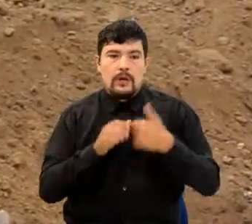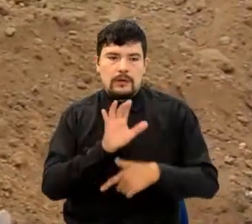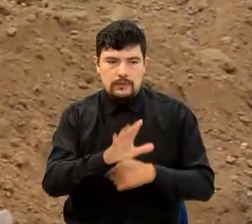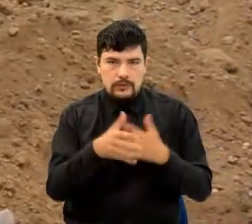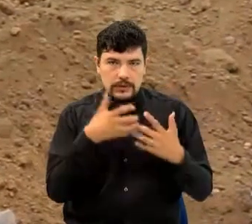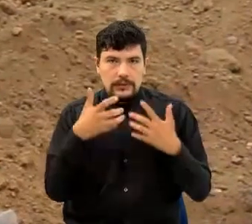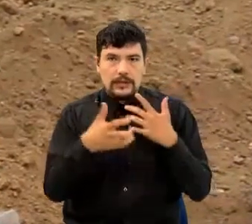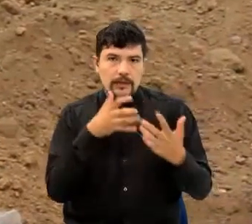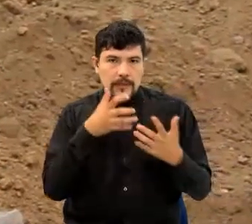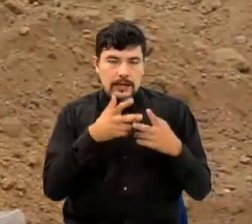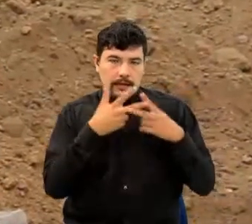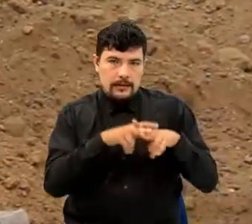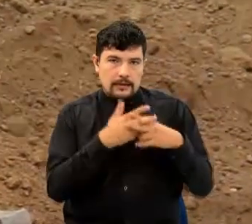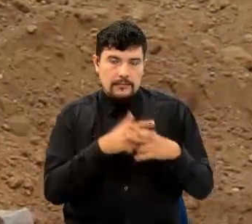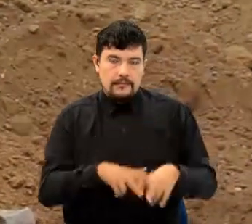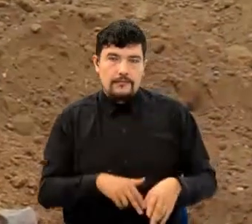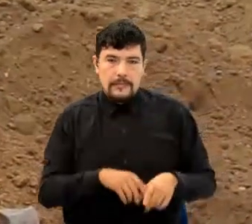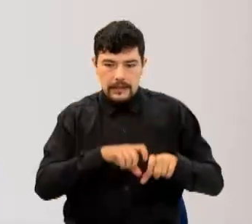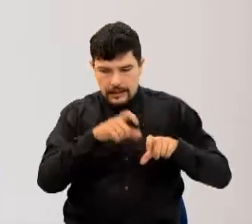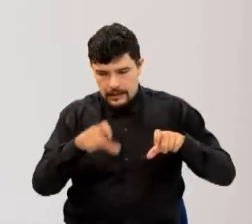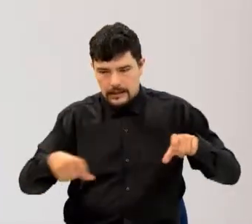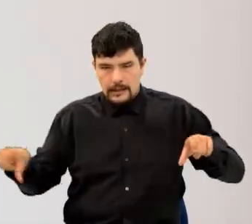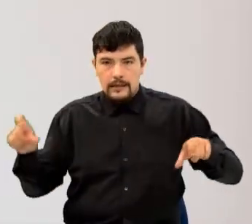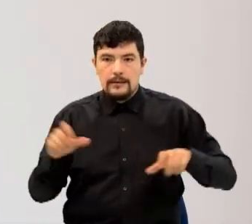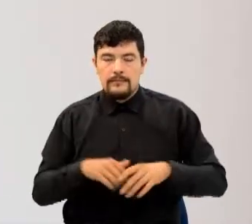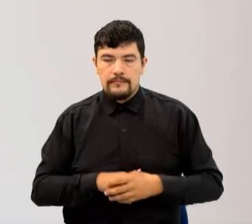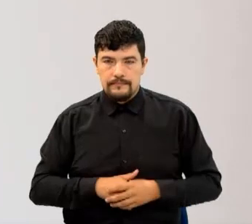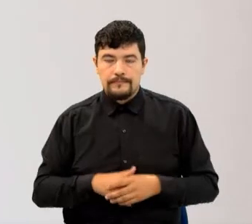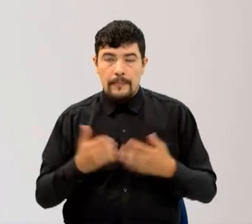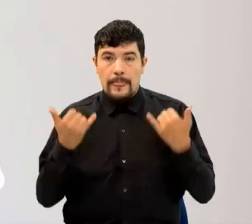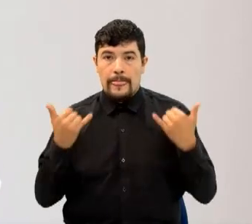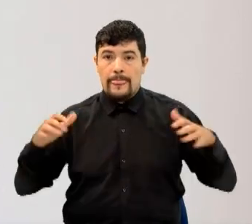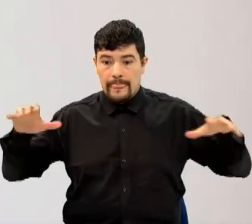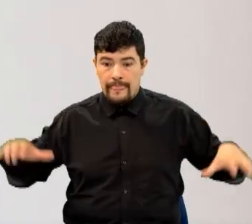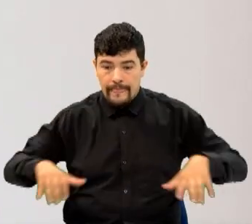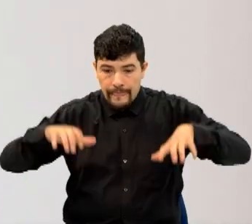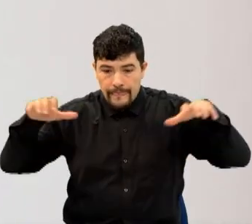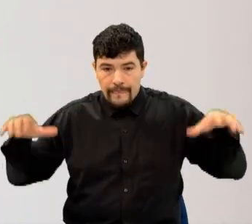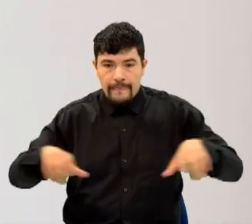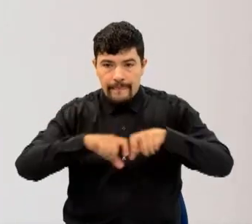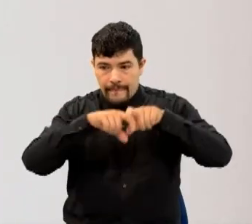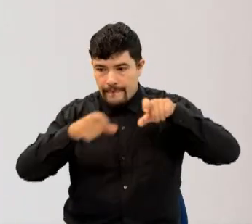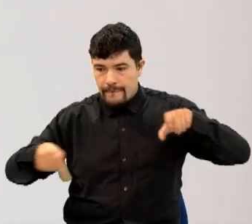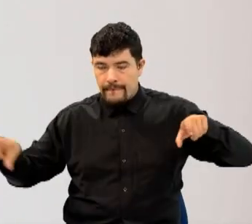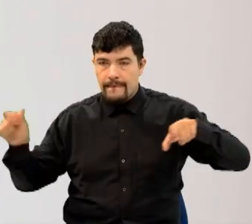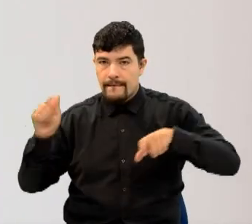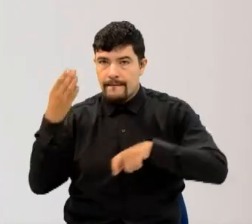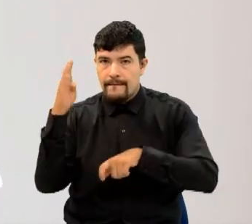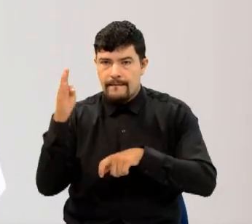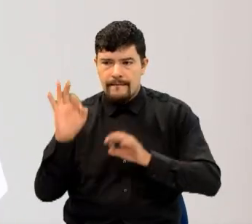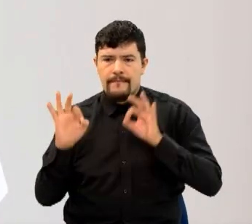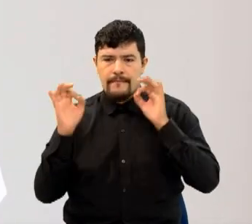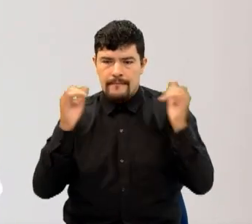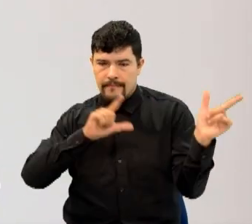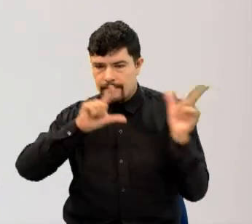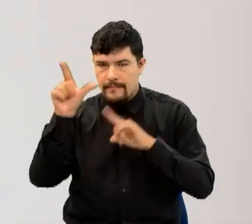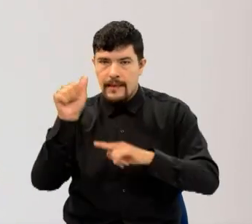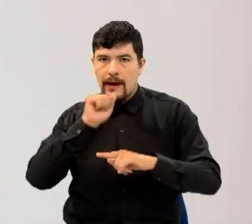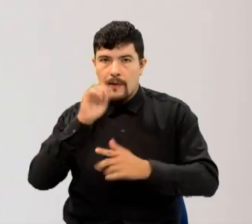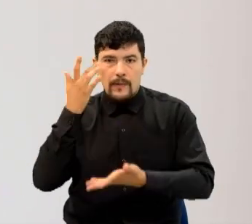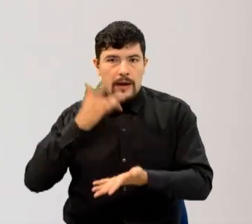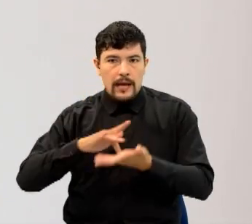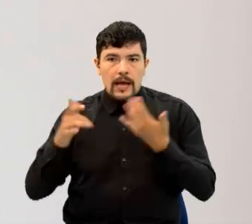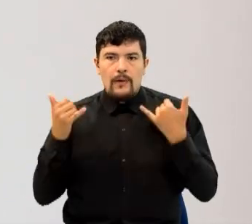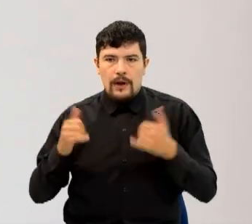de alcantarillado. Ya se realizaron las actividades correspondientes a las redes hidrosanitarias y en estos momentos se